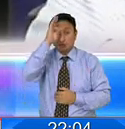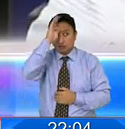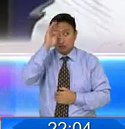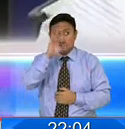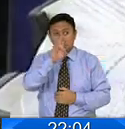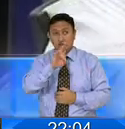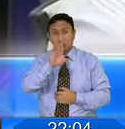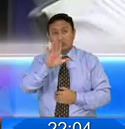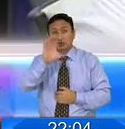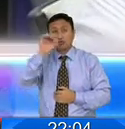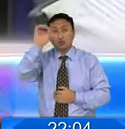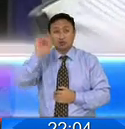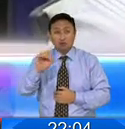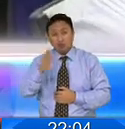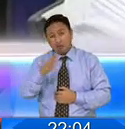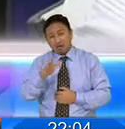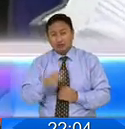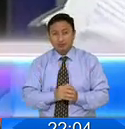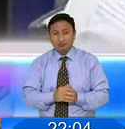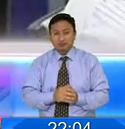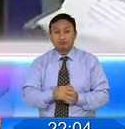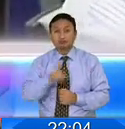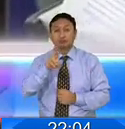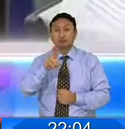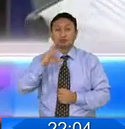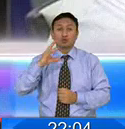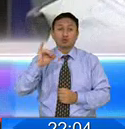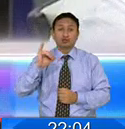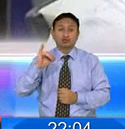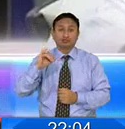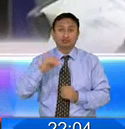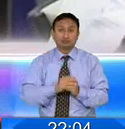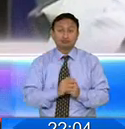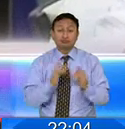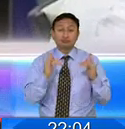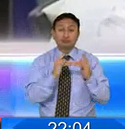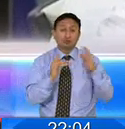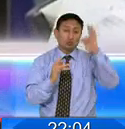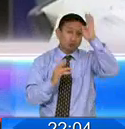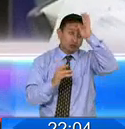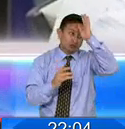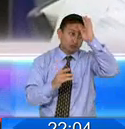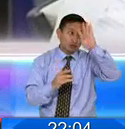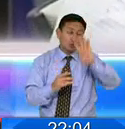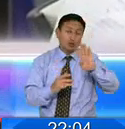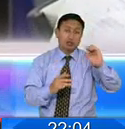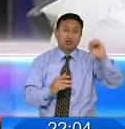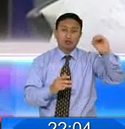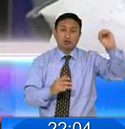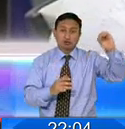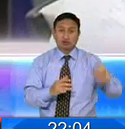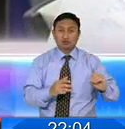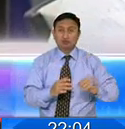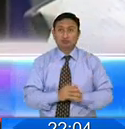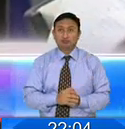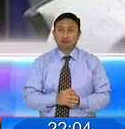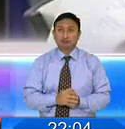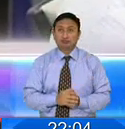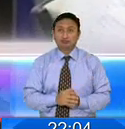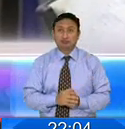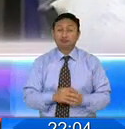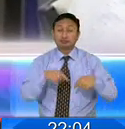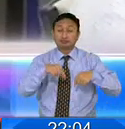del 75% en camas UCI. En camas de hospitalización está alrededor de un 40%. Y